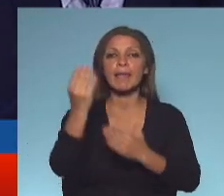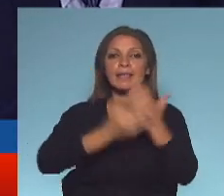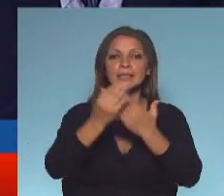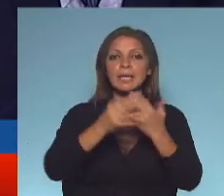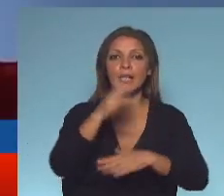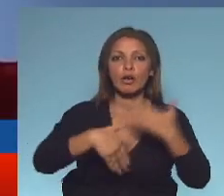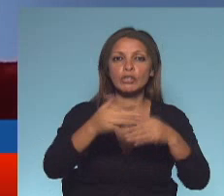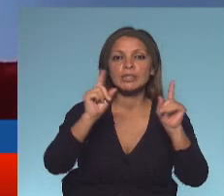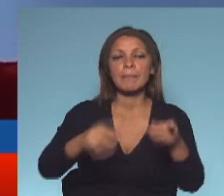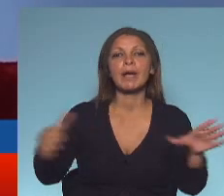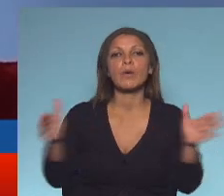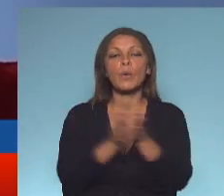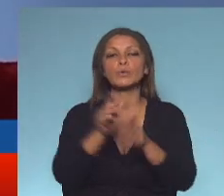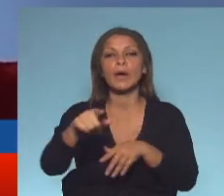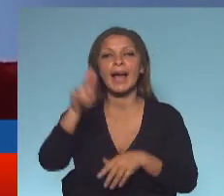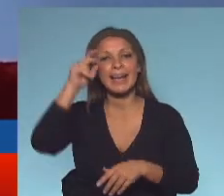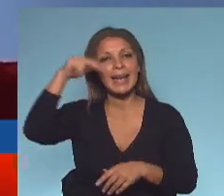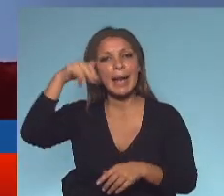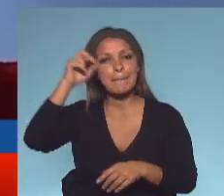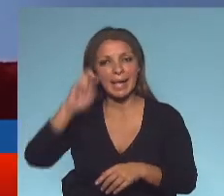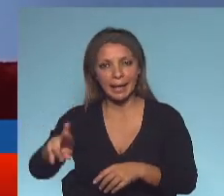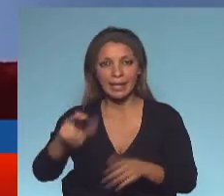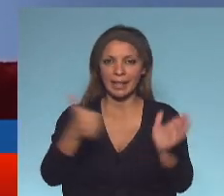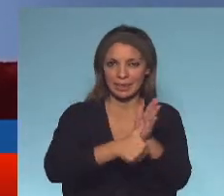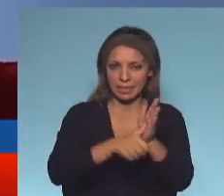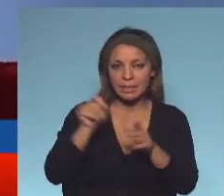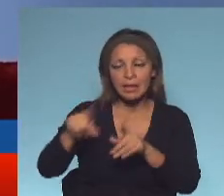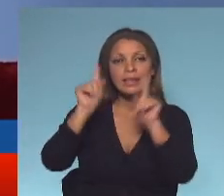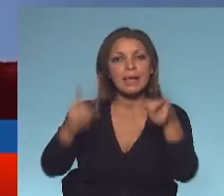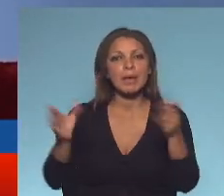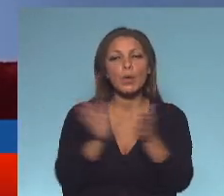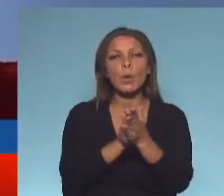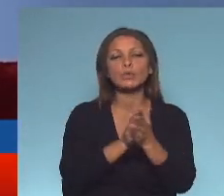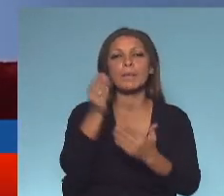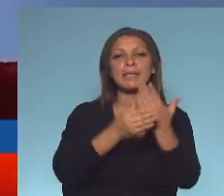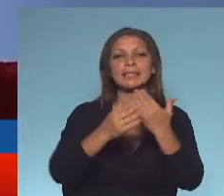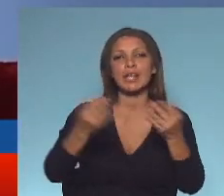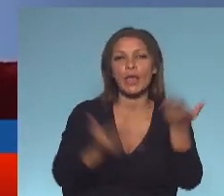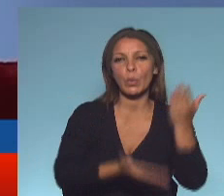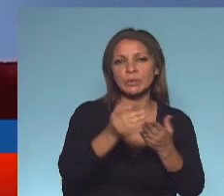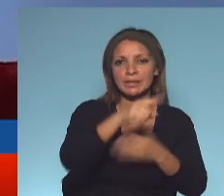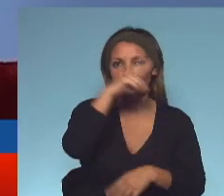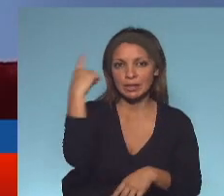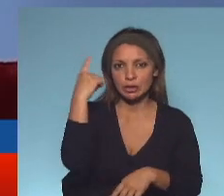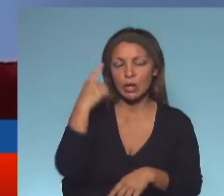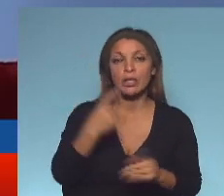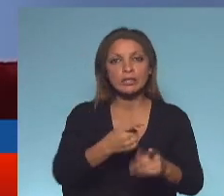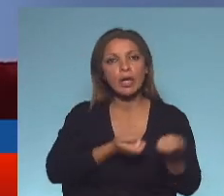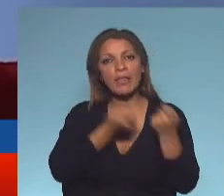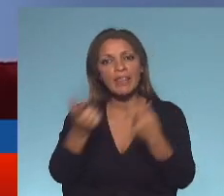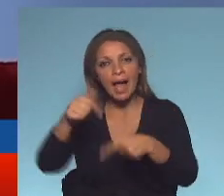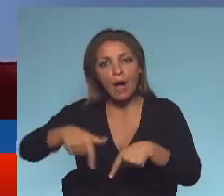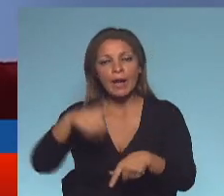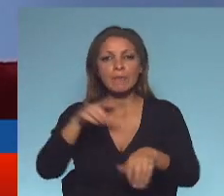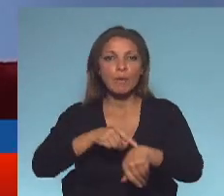junto al RENAPER en la República Argentina y junto al Ministerio de Justicia de la Nación nos permite, en esta Argentina